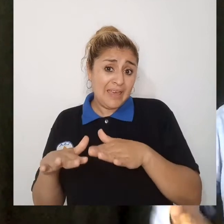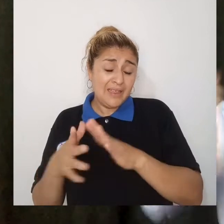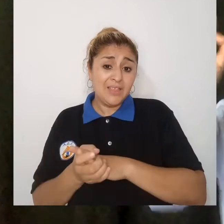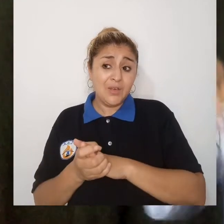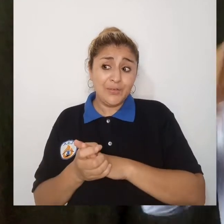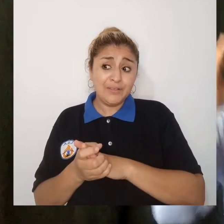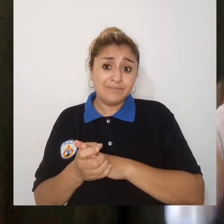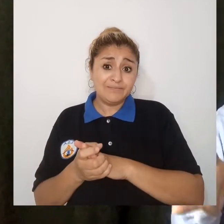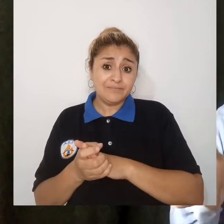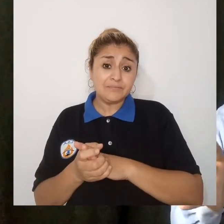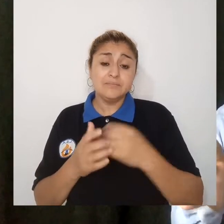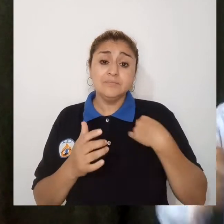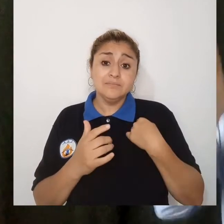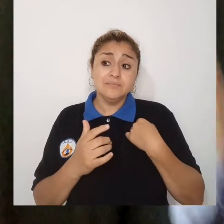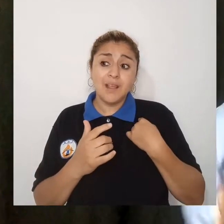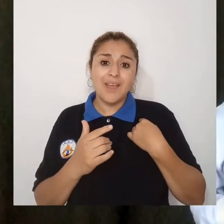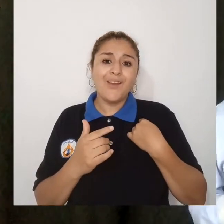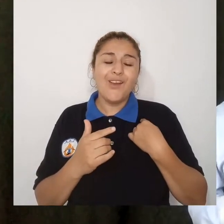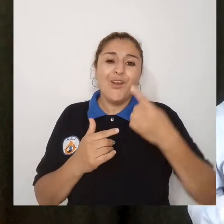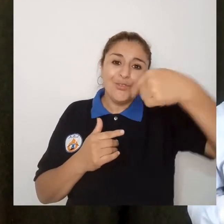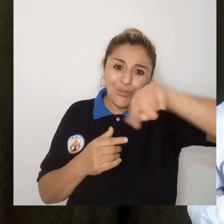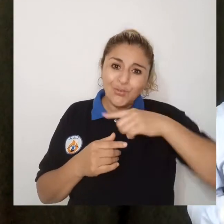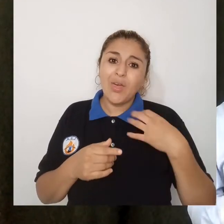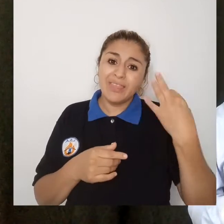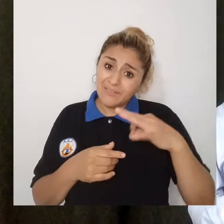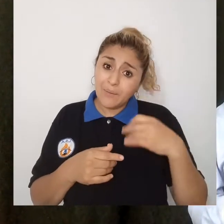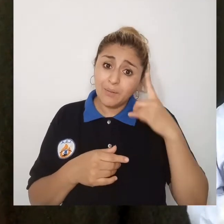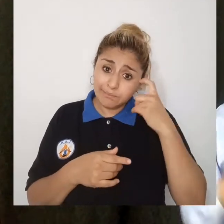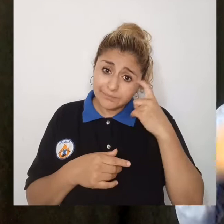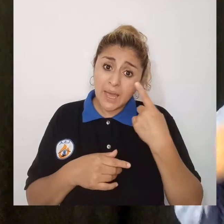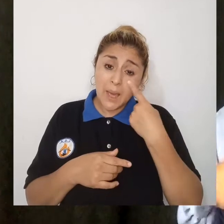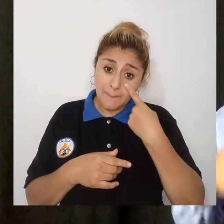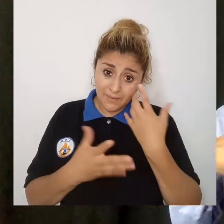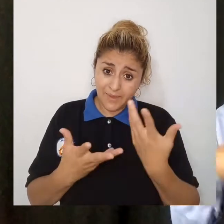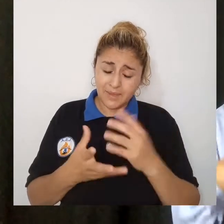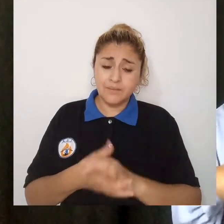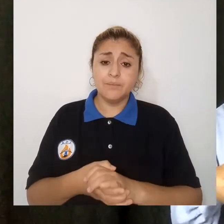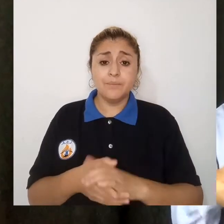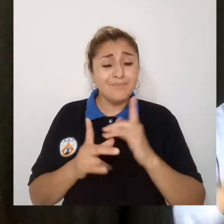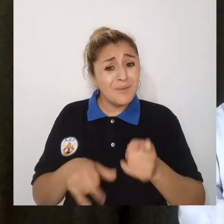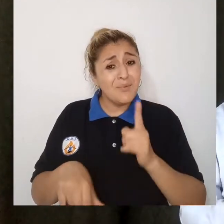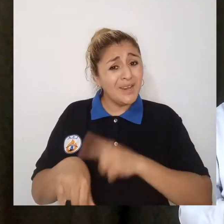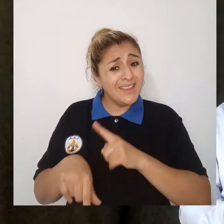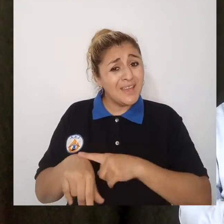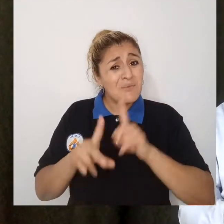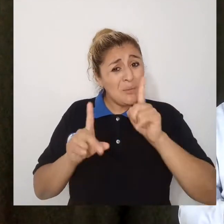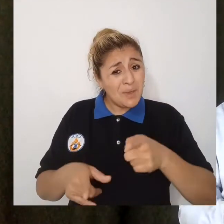realidad y vivirlo a pleno como iglesia durante la cuarentena